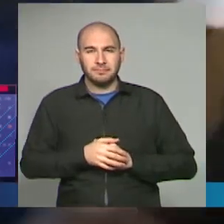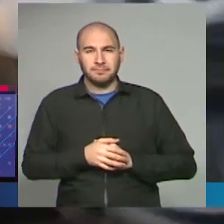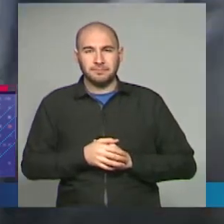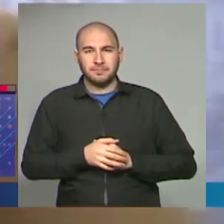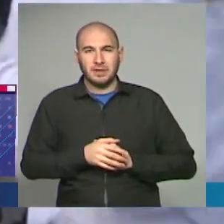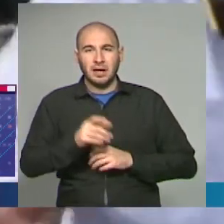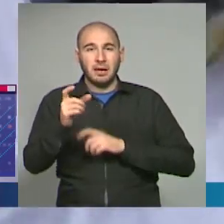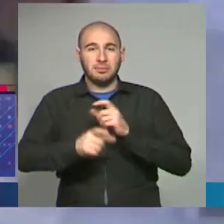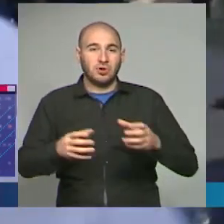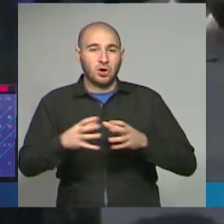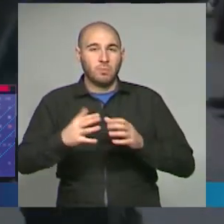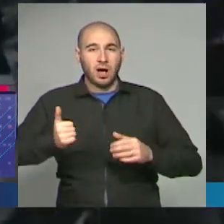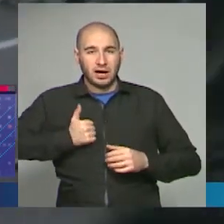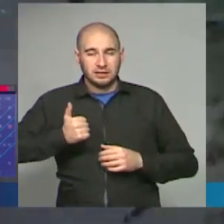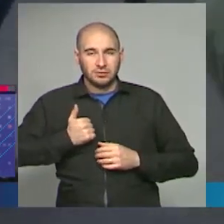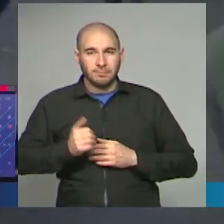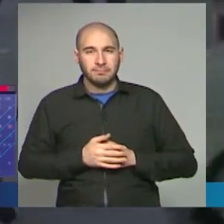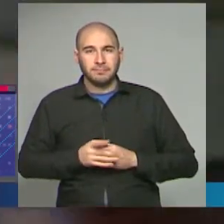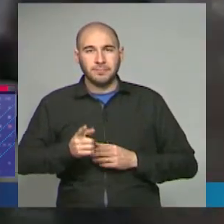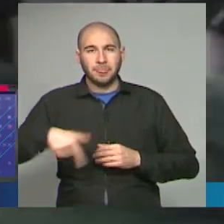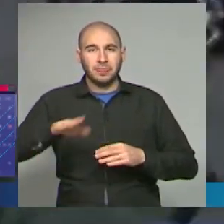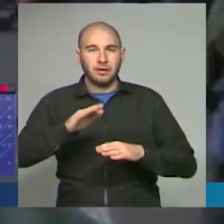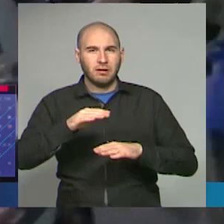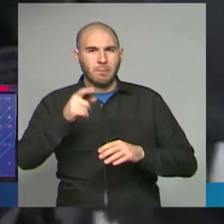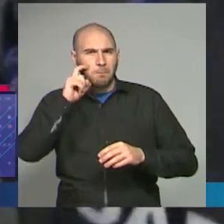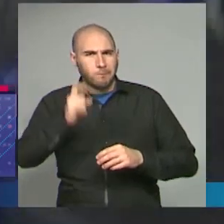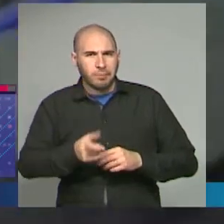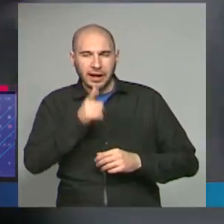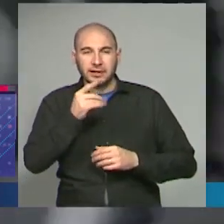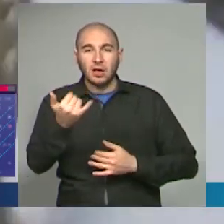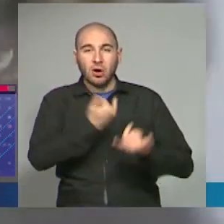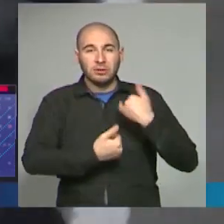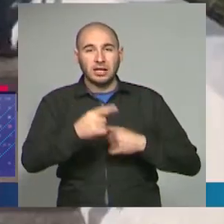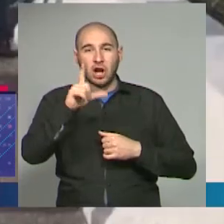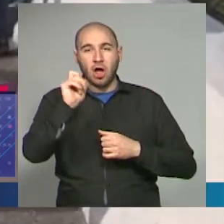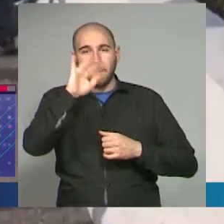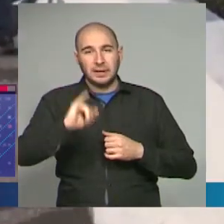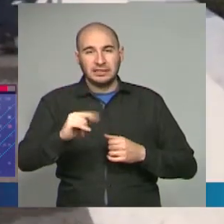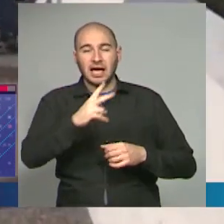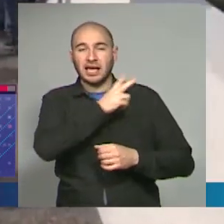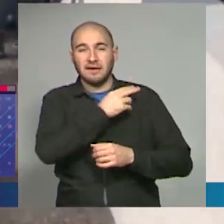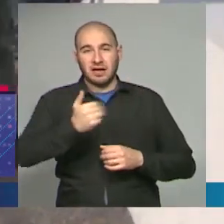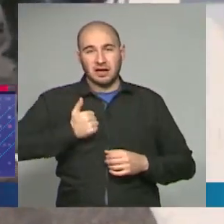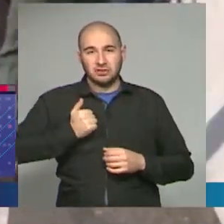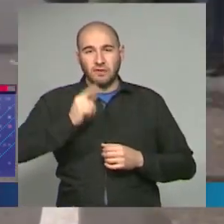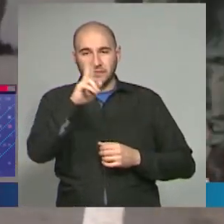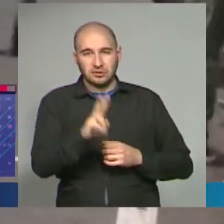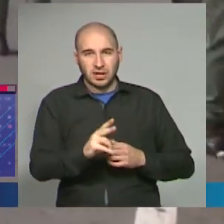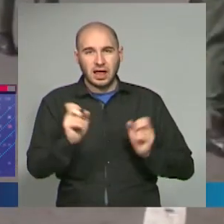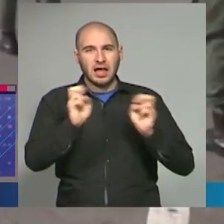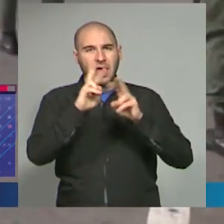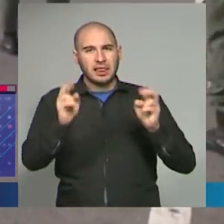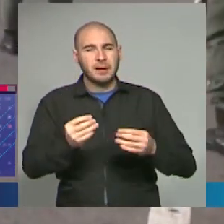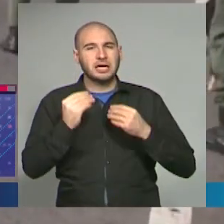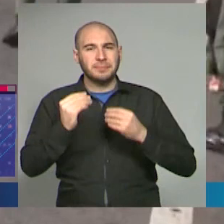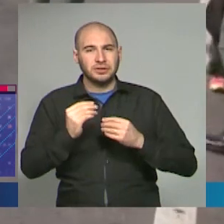de quienes desde el ejército estaban mostrando algo de rebeldía. Vamos a ver lo que decía Padrino López, el jefe del ejército venezolano, con respecto a